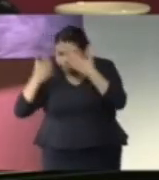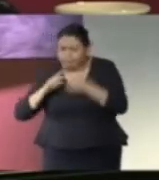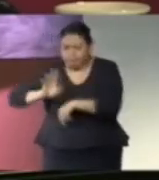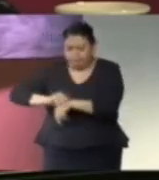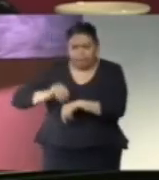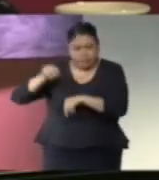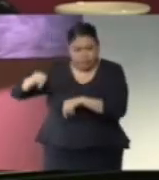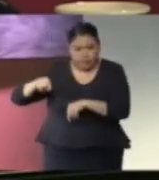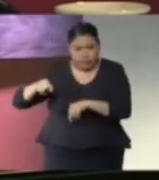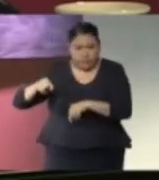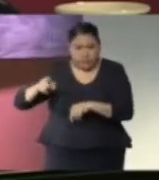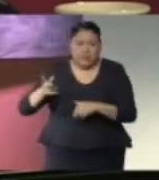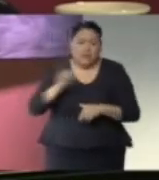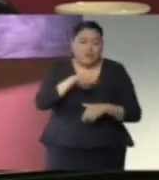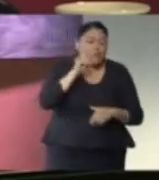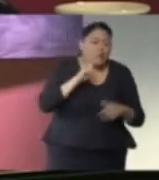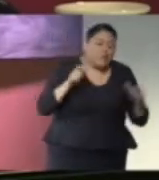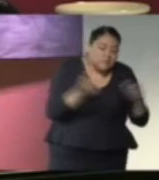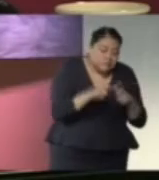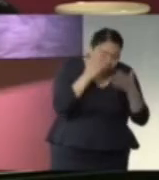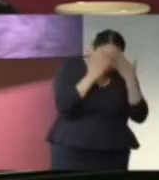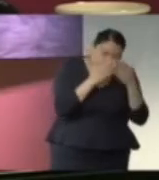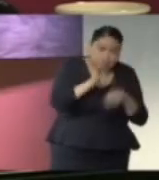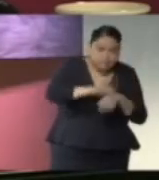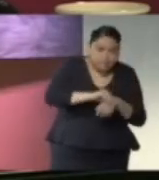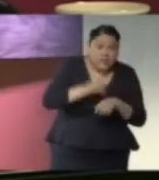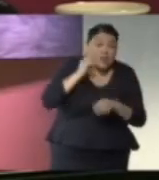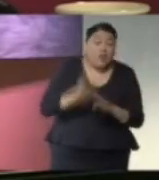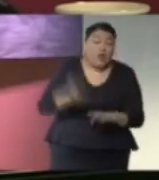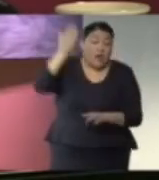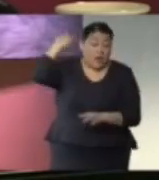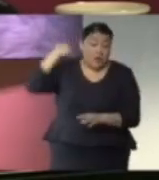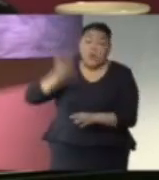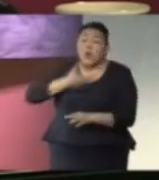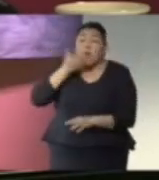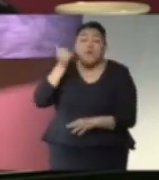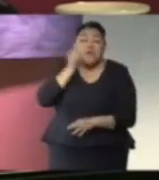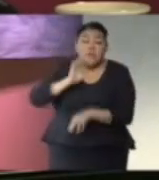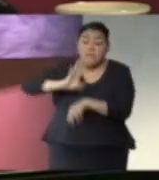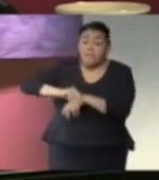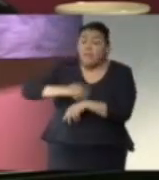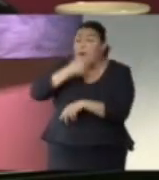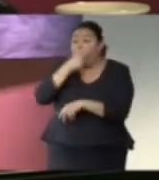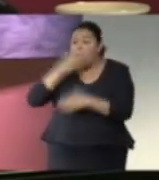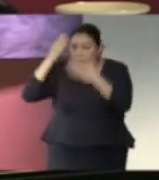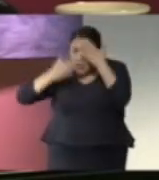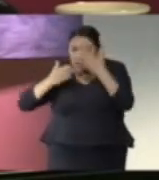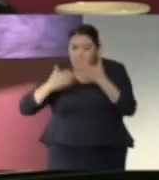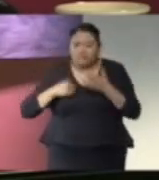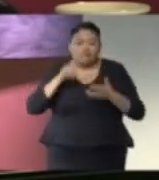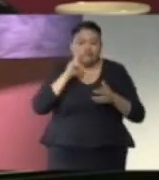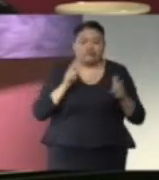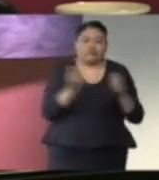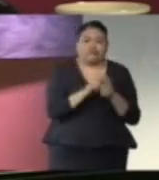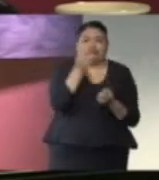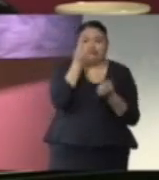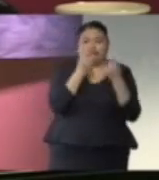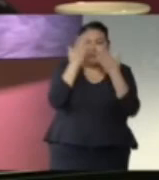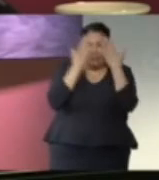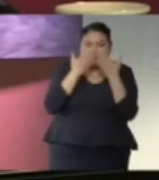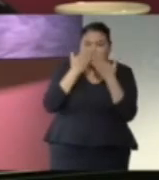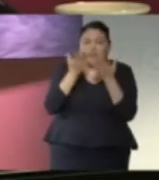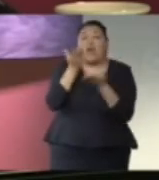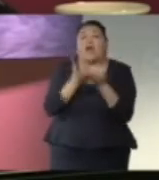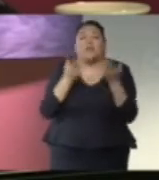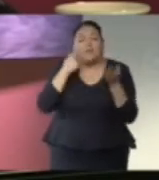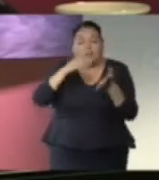términos históricos, ¿sí? Pero además sigue presente la idea de que una mujer en el mercado de trabajo